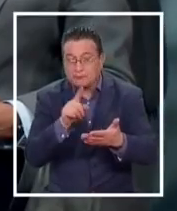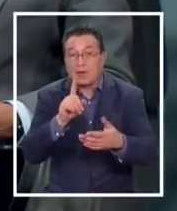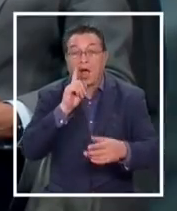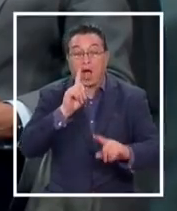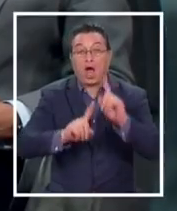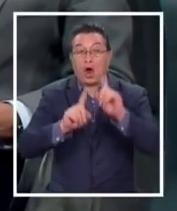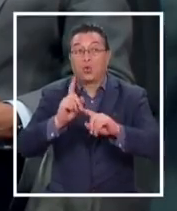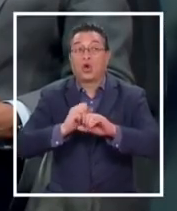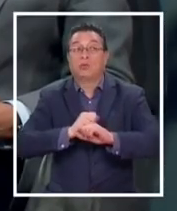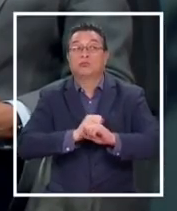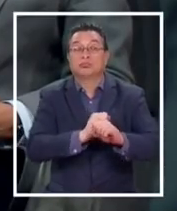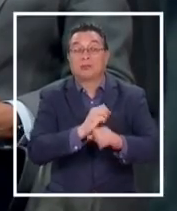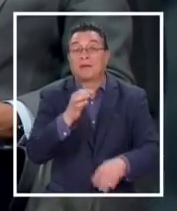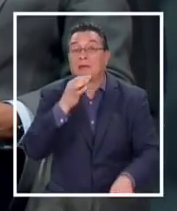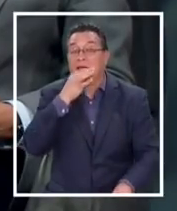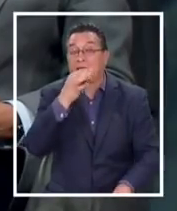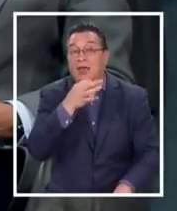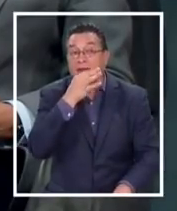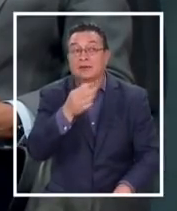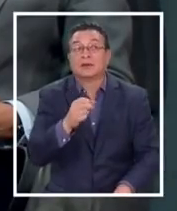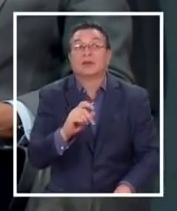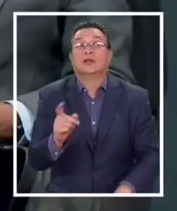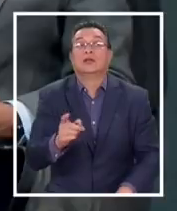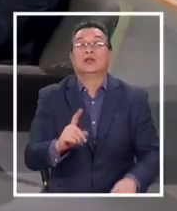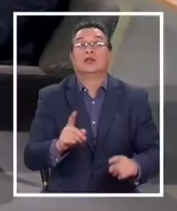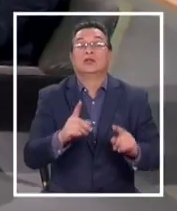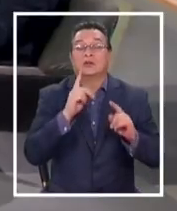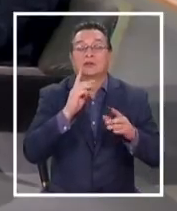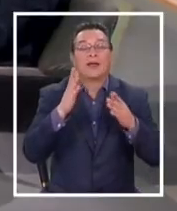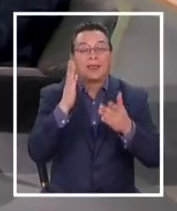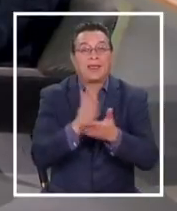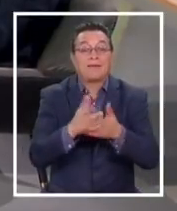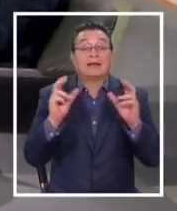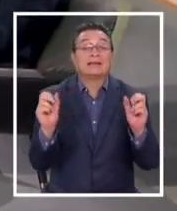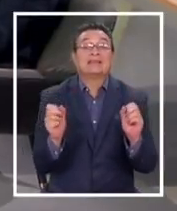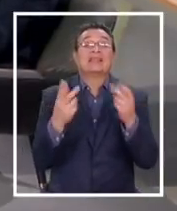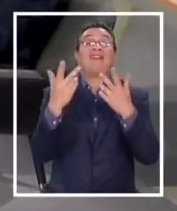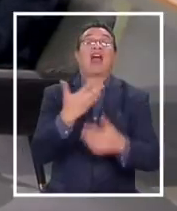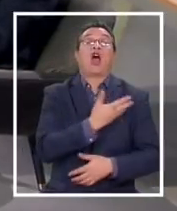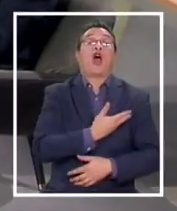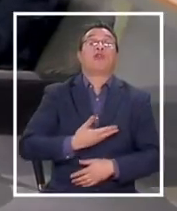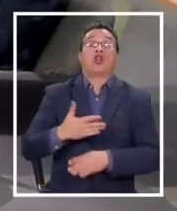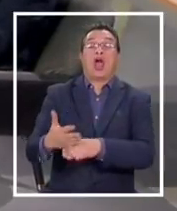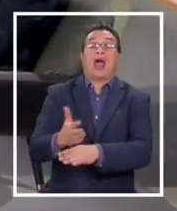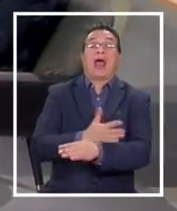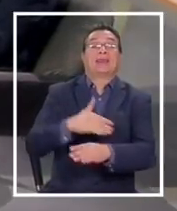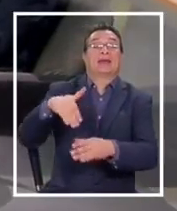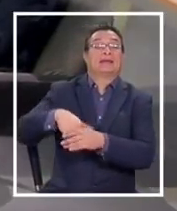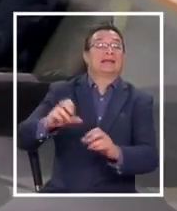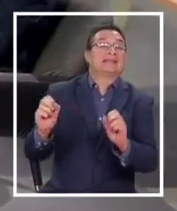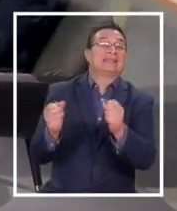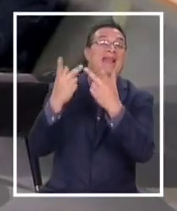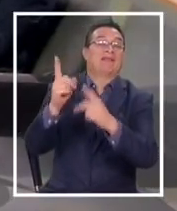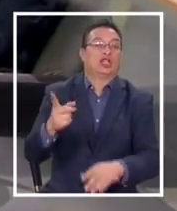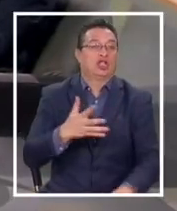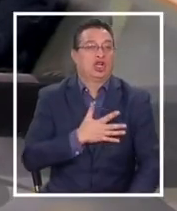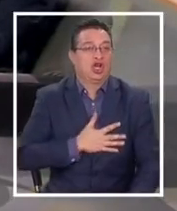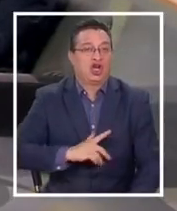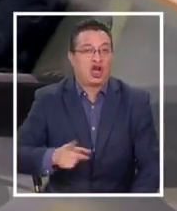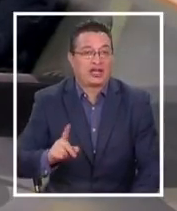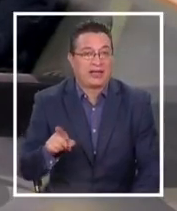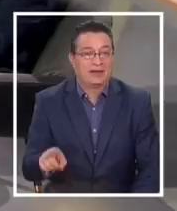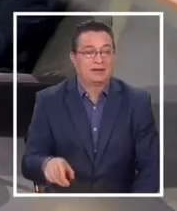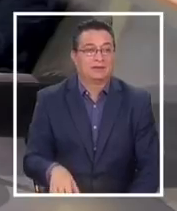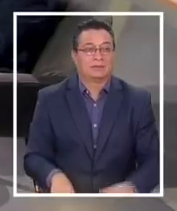gente de la oposición que decía que no había que, entre comillas, salvar al gobierno de Sebastián Piñera antes de las elecciones. Pero no estamos en eso. Nadie está en